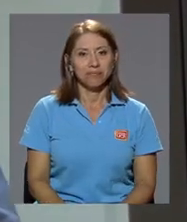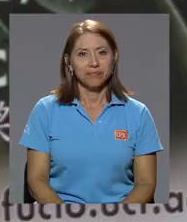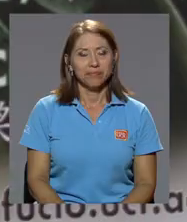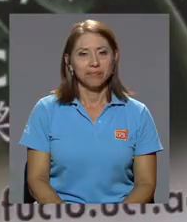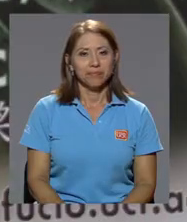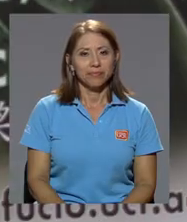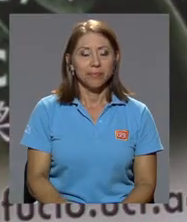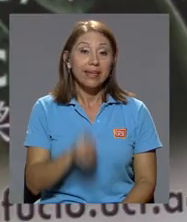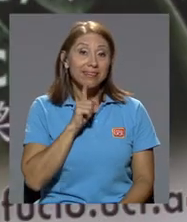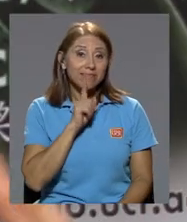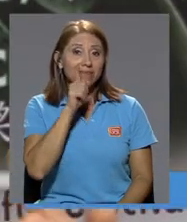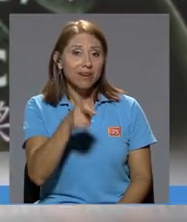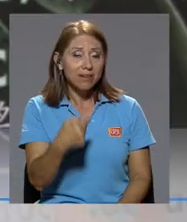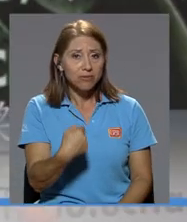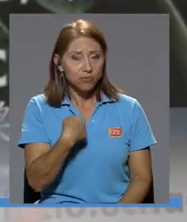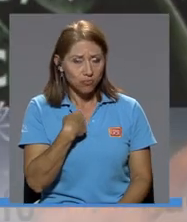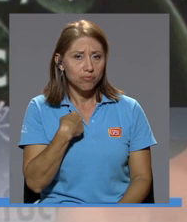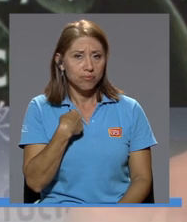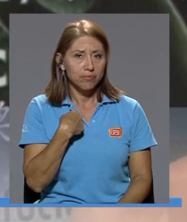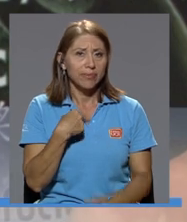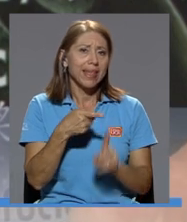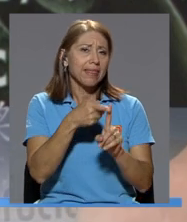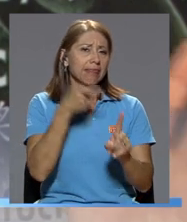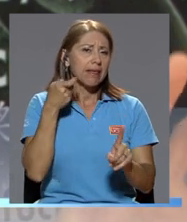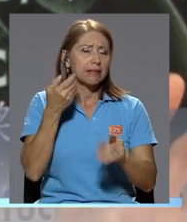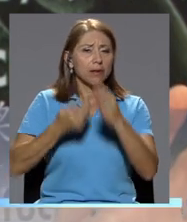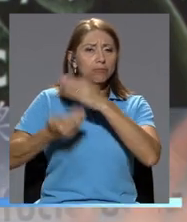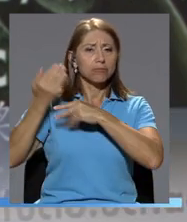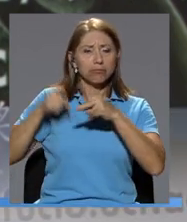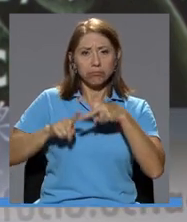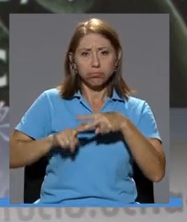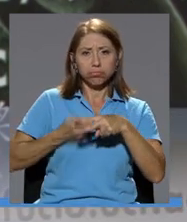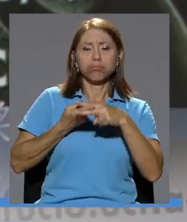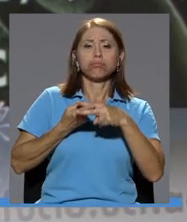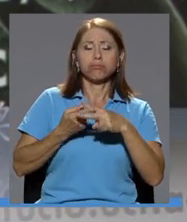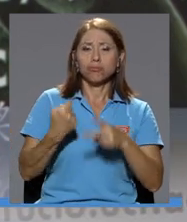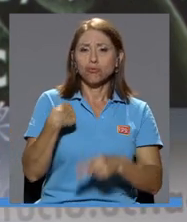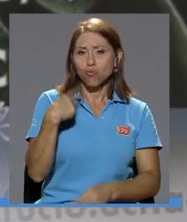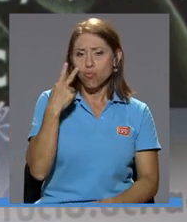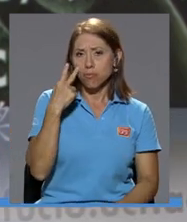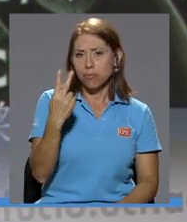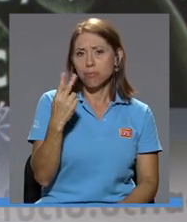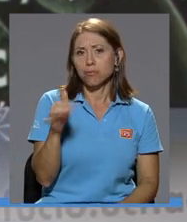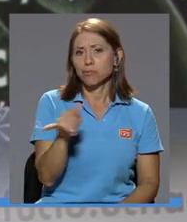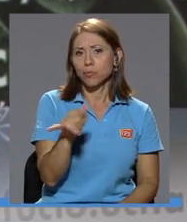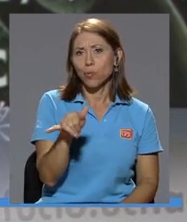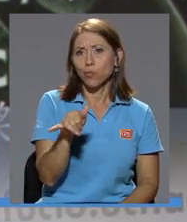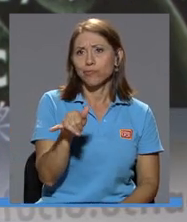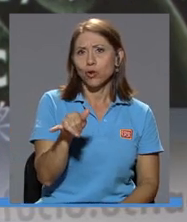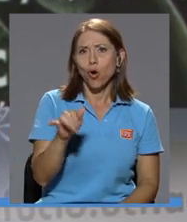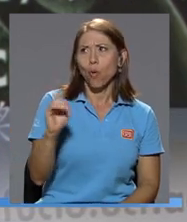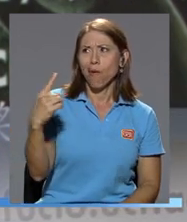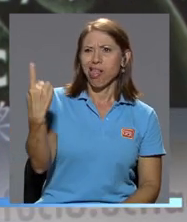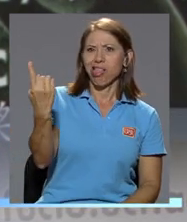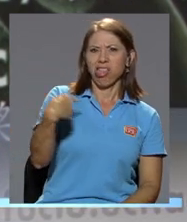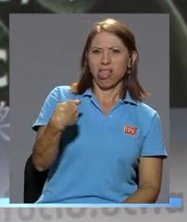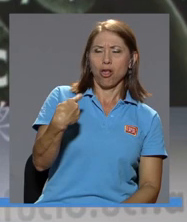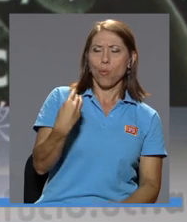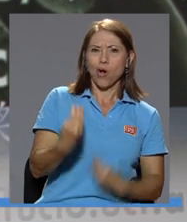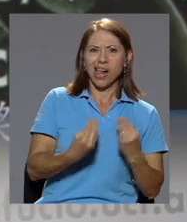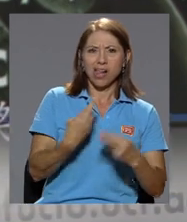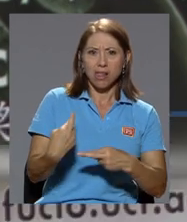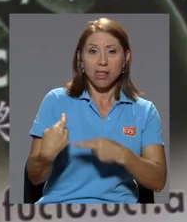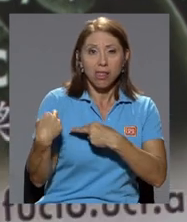en realidad yo desde el principio lo veo como un logo como una obligación y